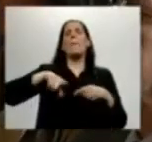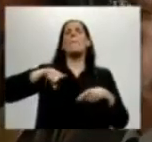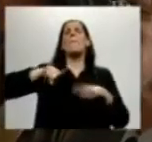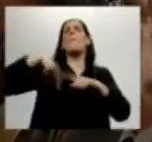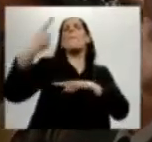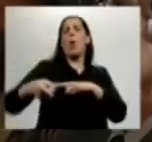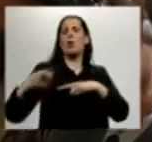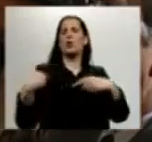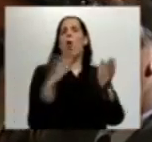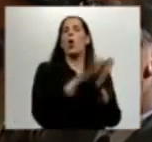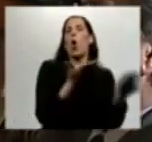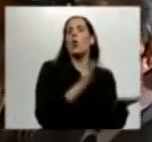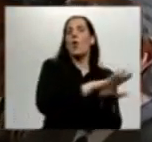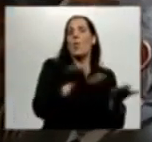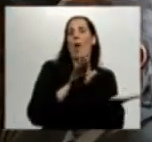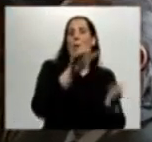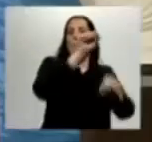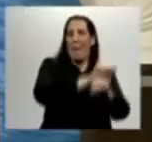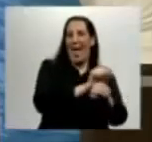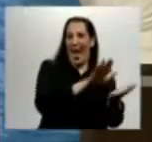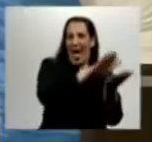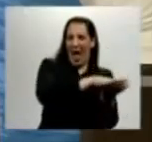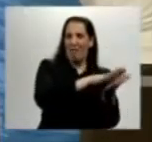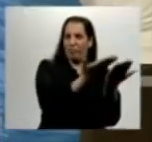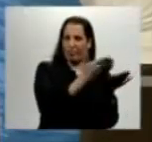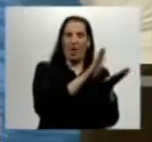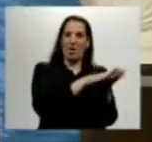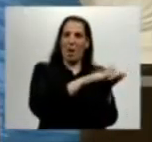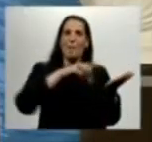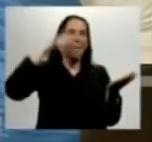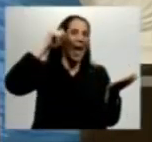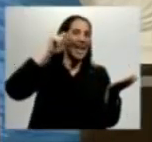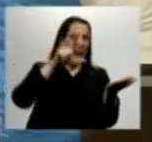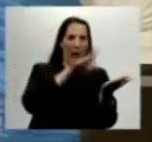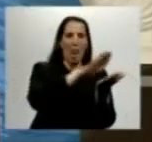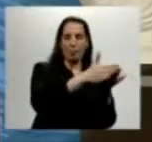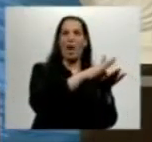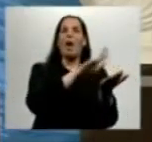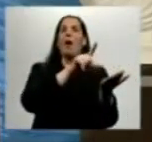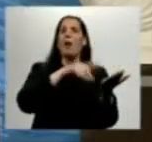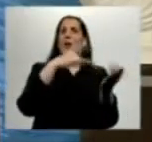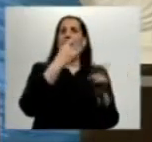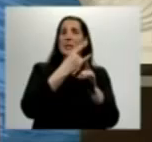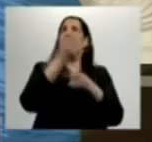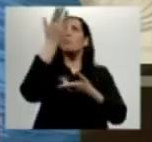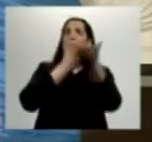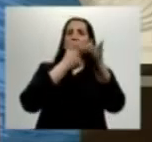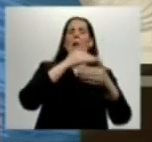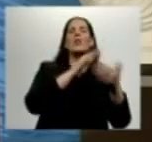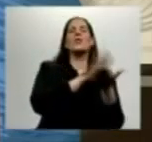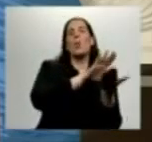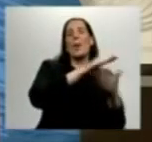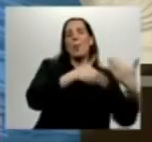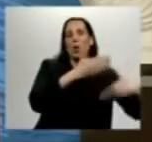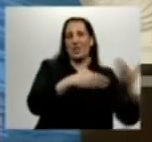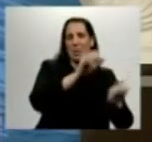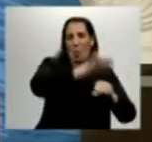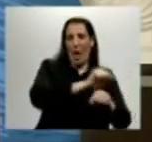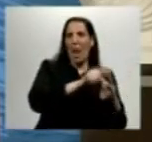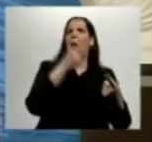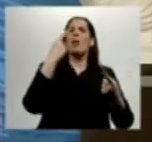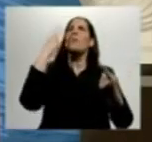Penal para estar acorde con todas las provincias, lo hacemos con esta sana y clara intención, con este claro y